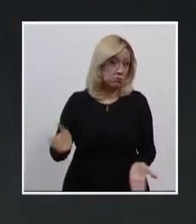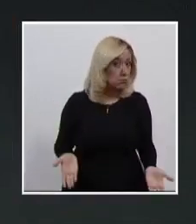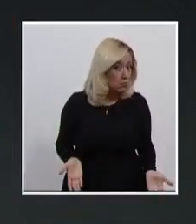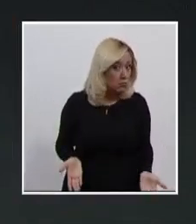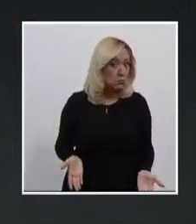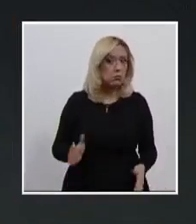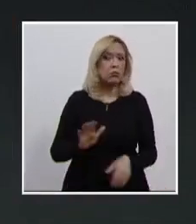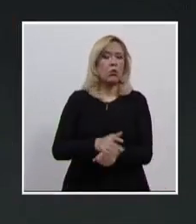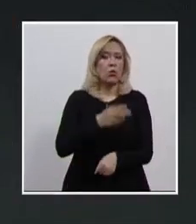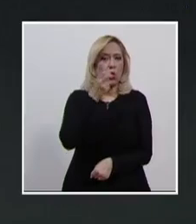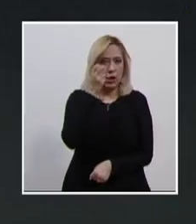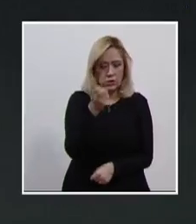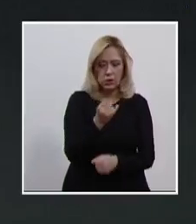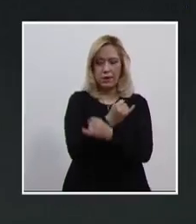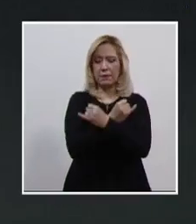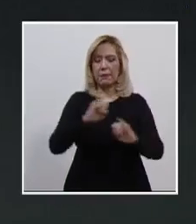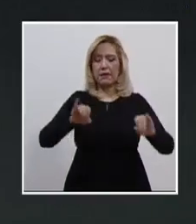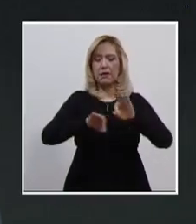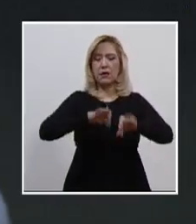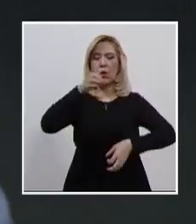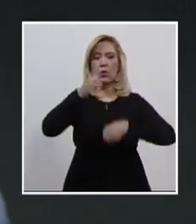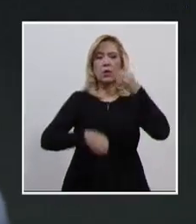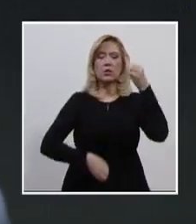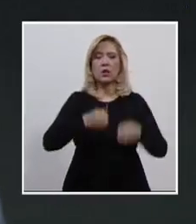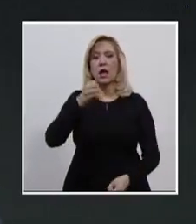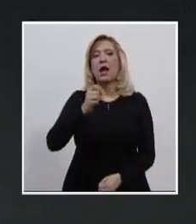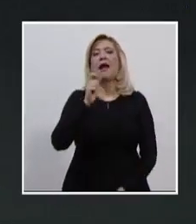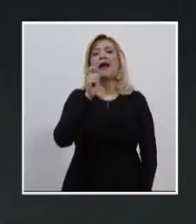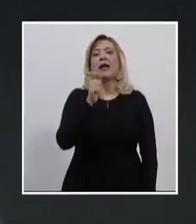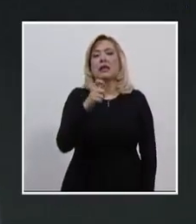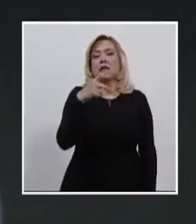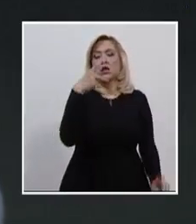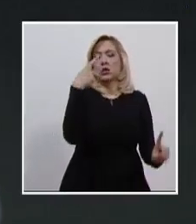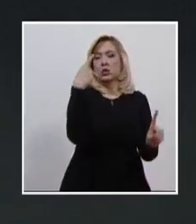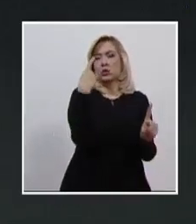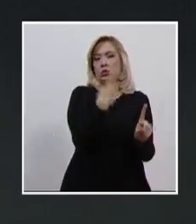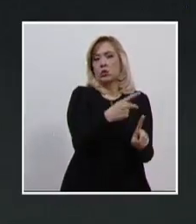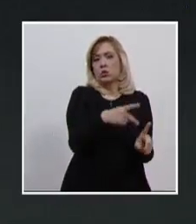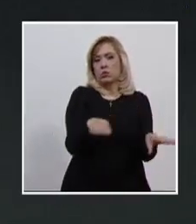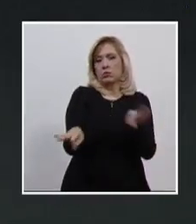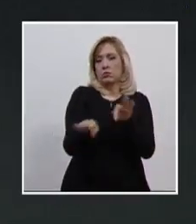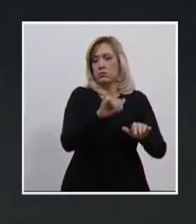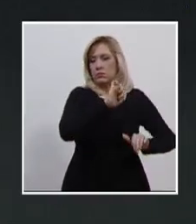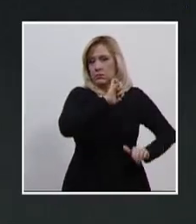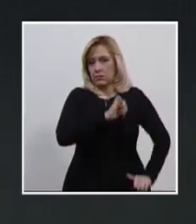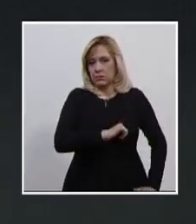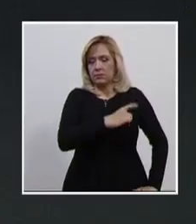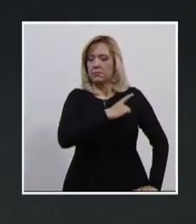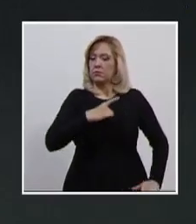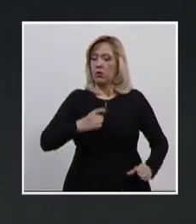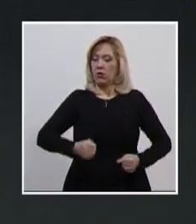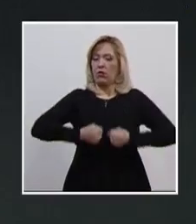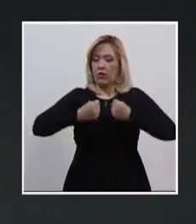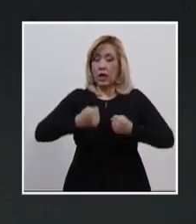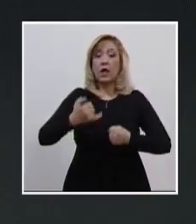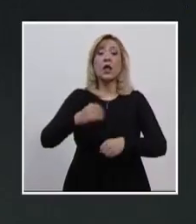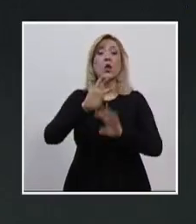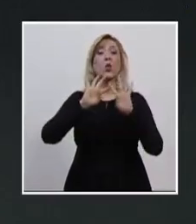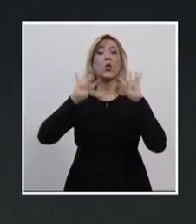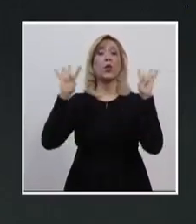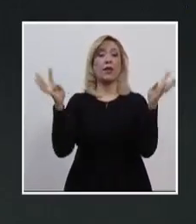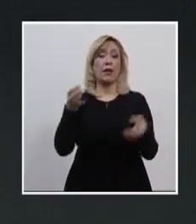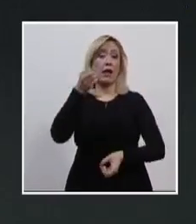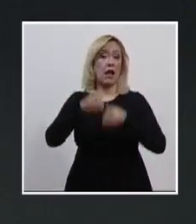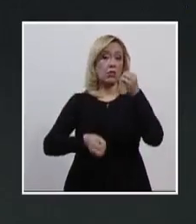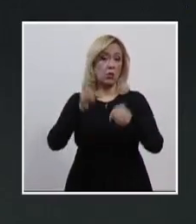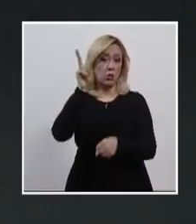el tema de la independencia judicial es proporcional a su fortaleza, pero también a que sea la judicatura